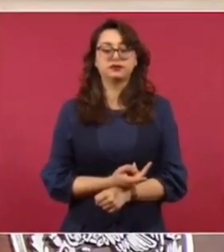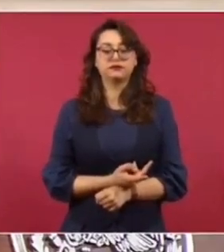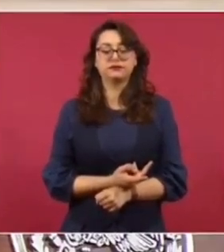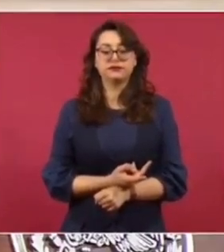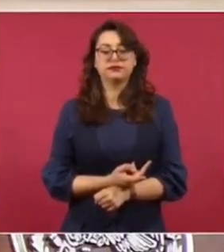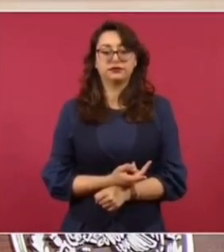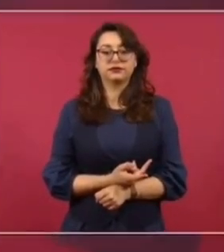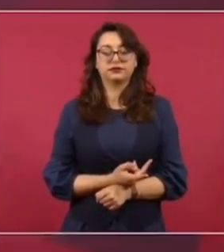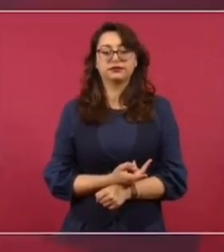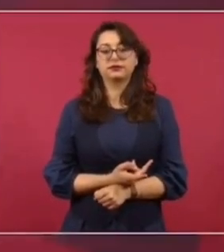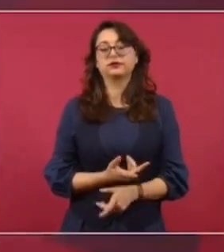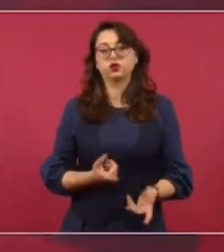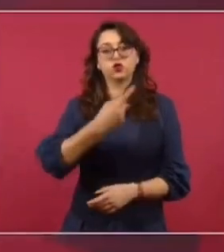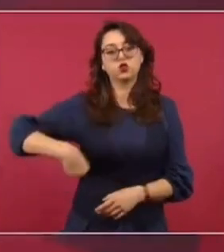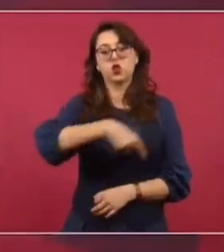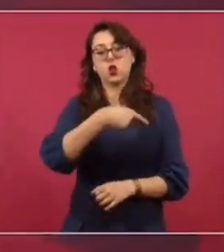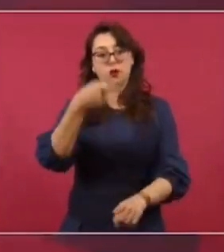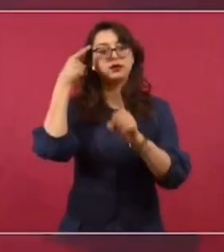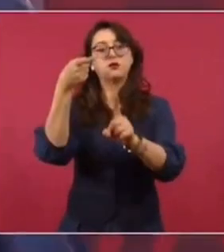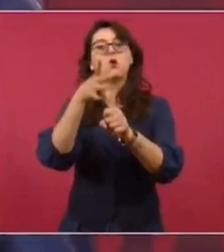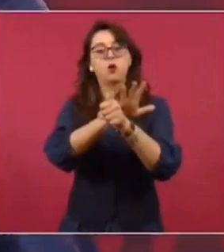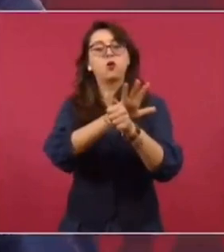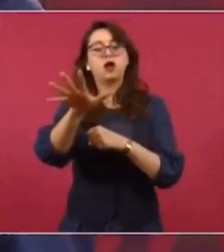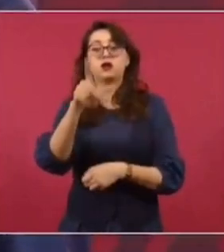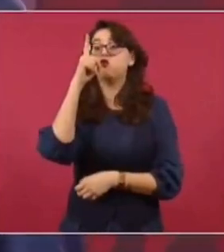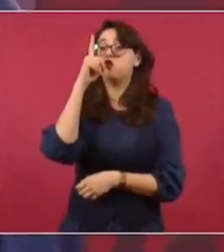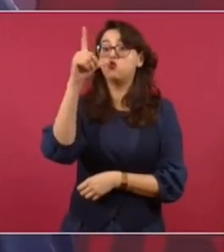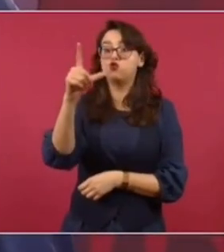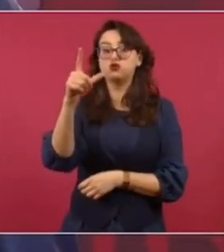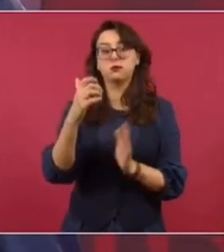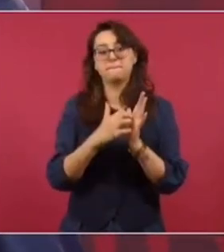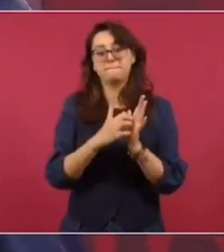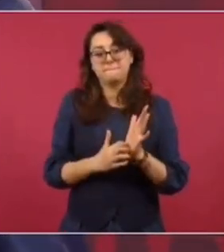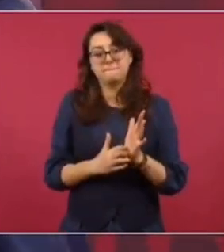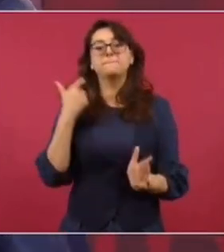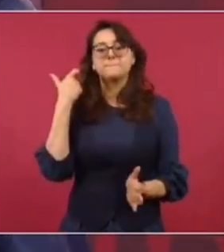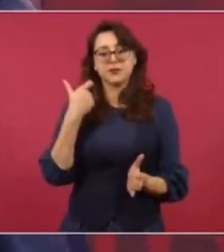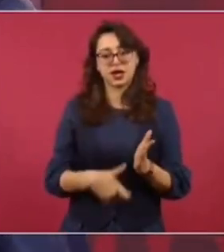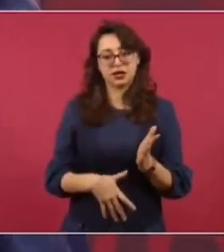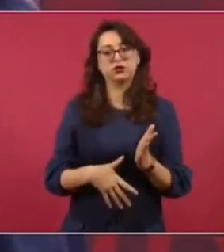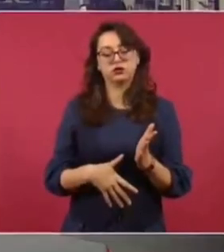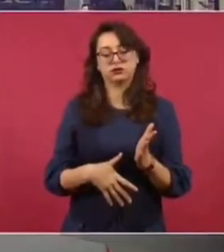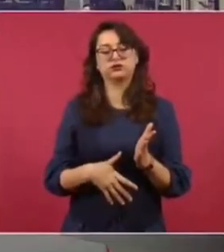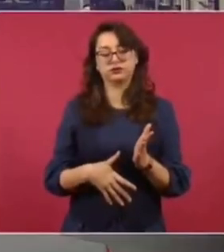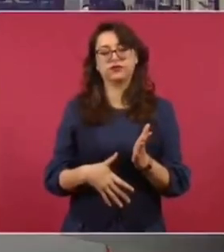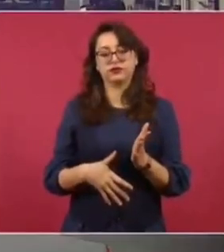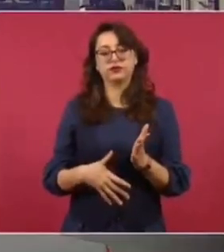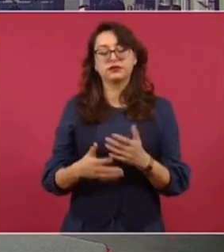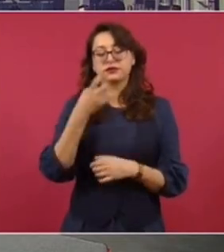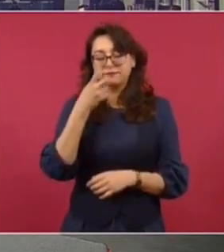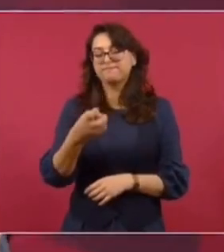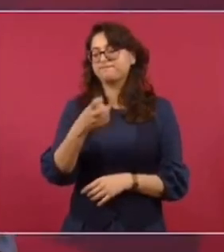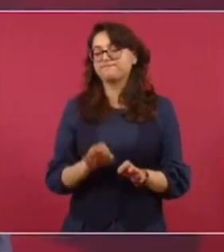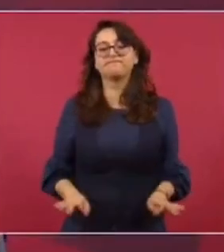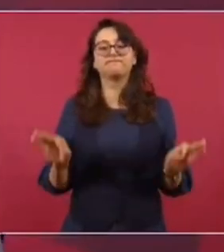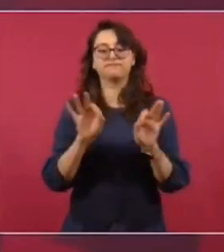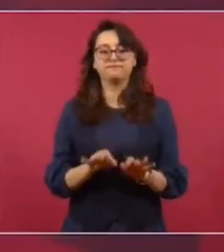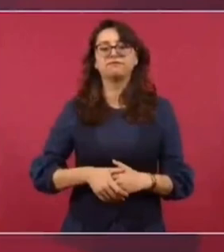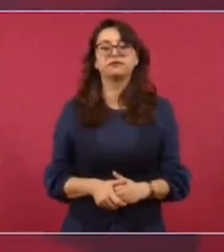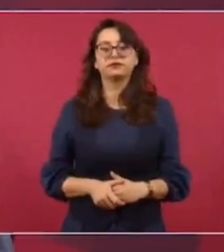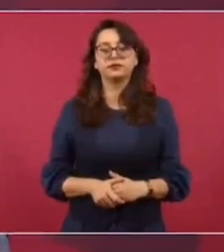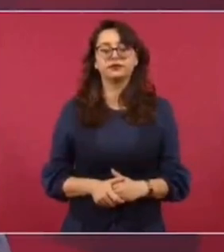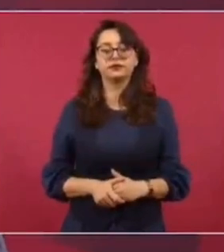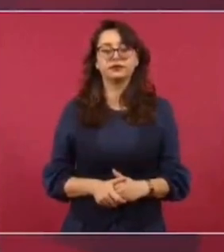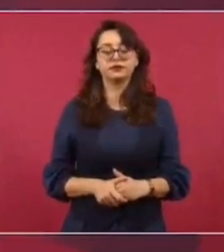desemboca en que no aumente el precio de la luz. Apúntele bien. Se dice que en política, entre otras cosas,